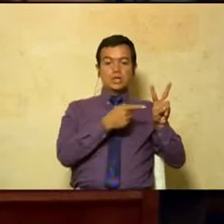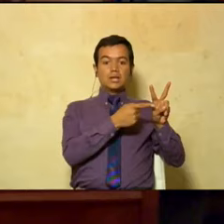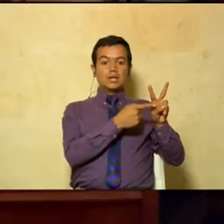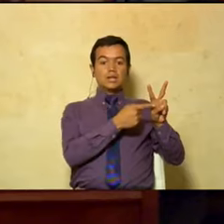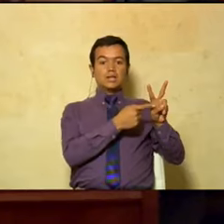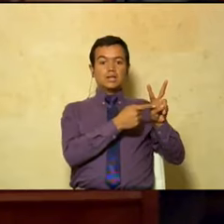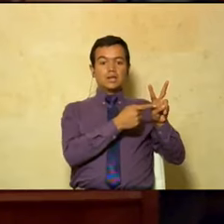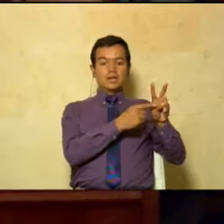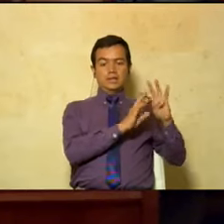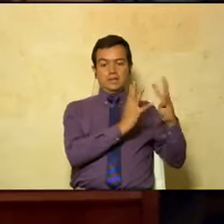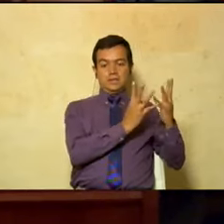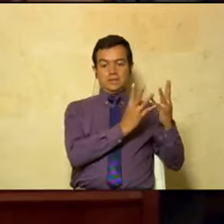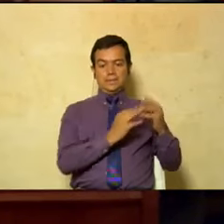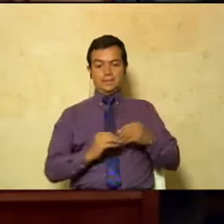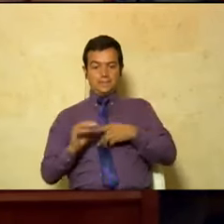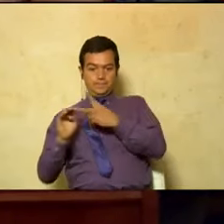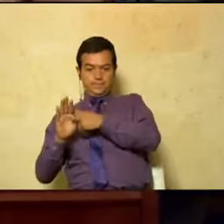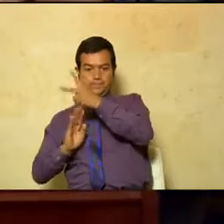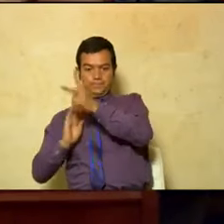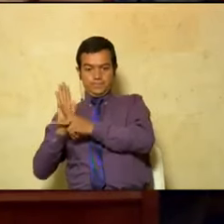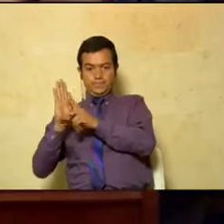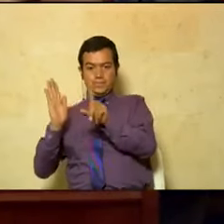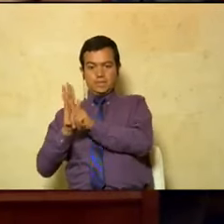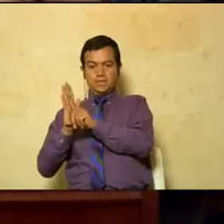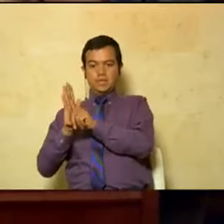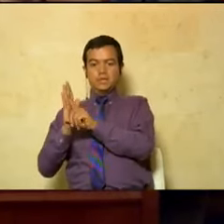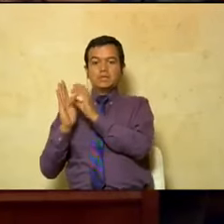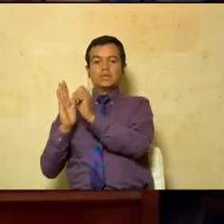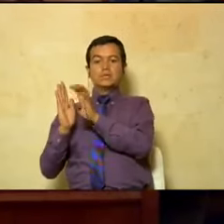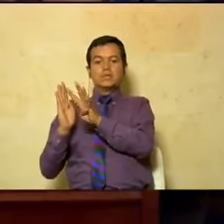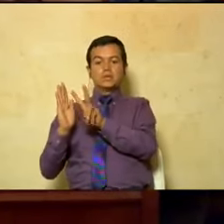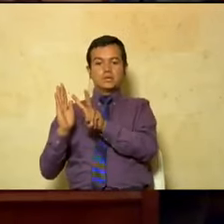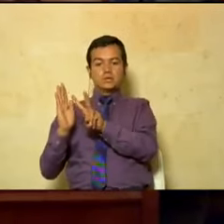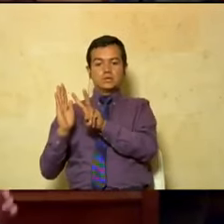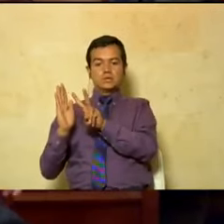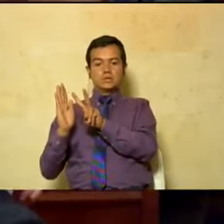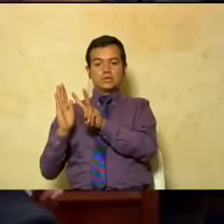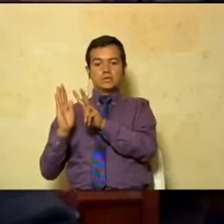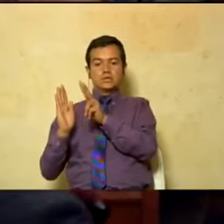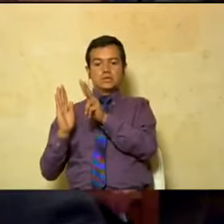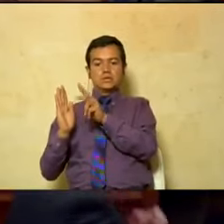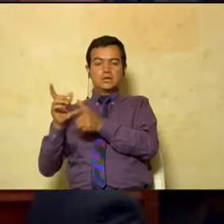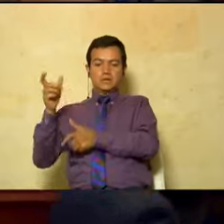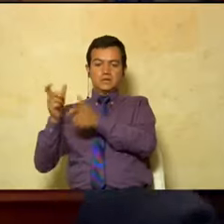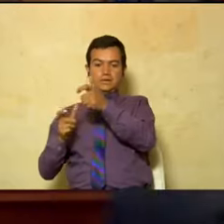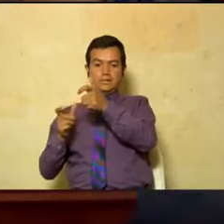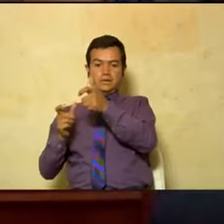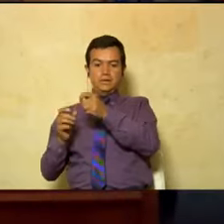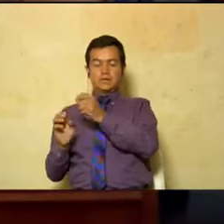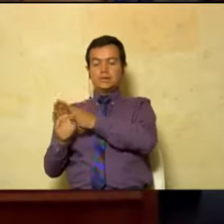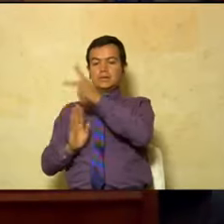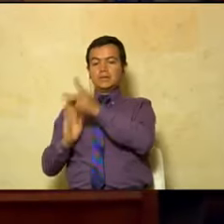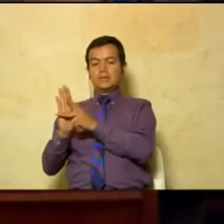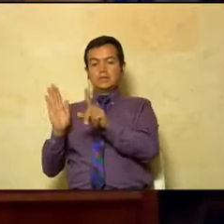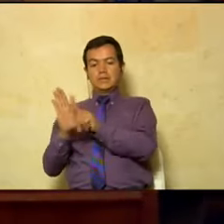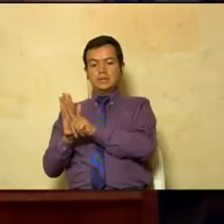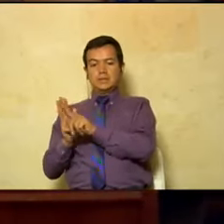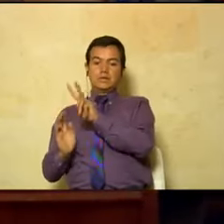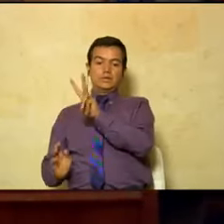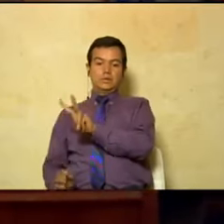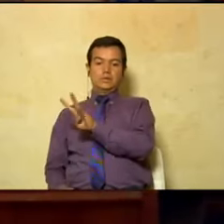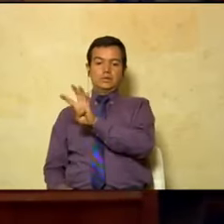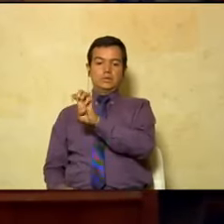senado proyecto de ley número 042 2017 cámara proyecto de ley número 290